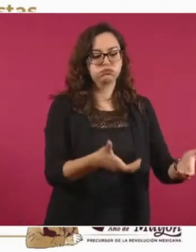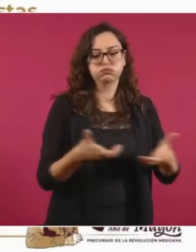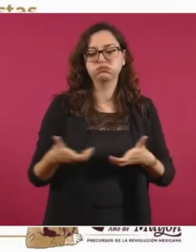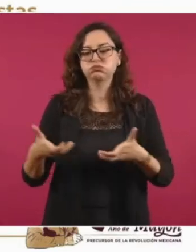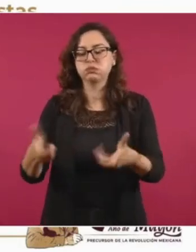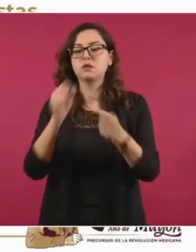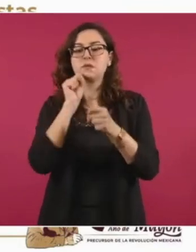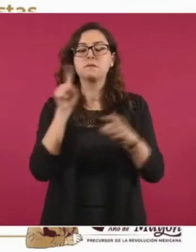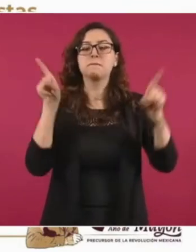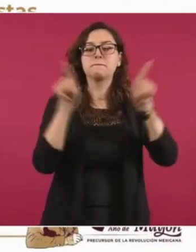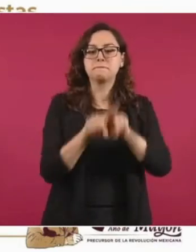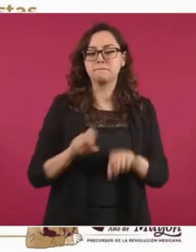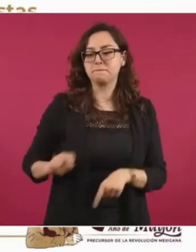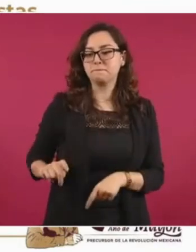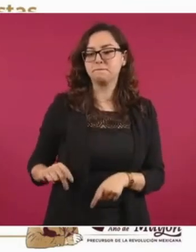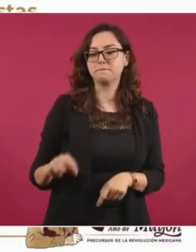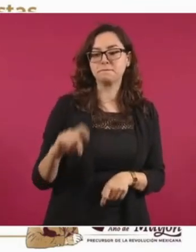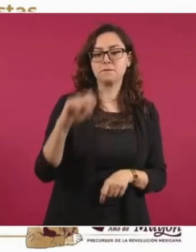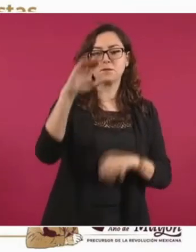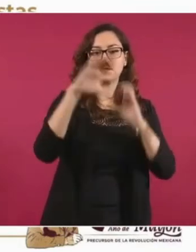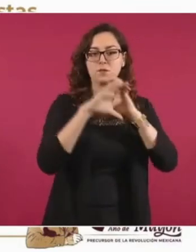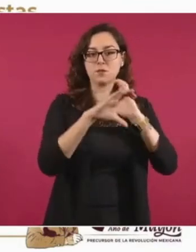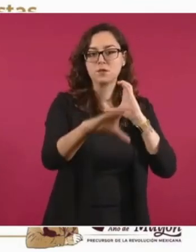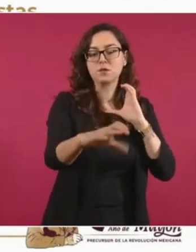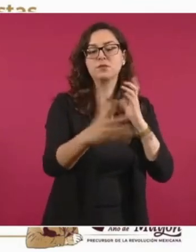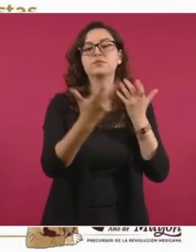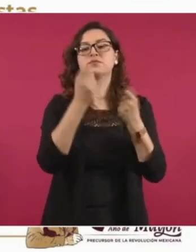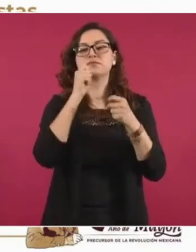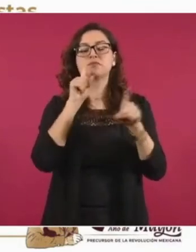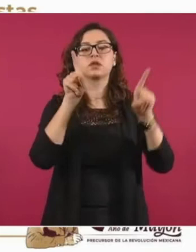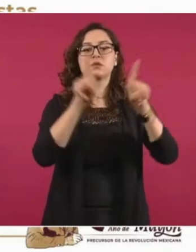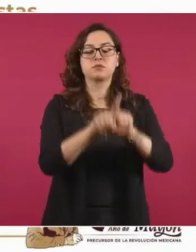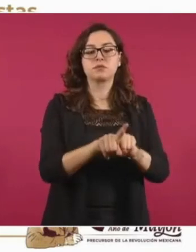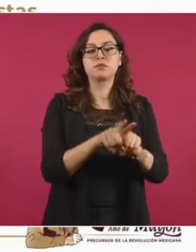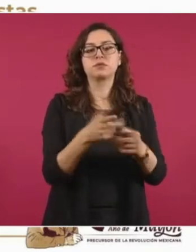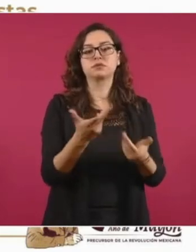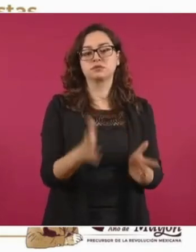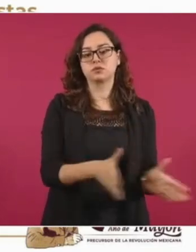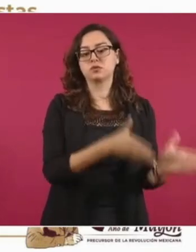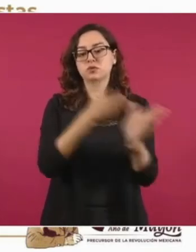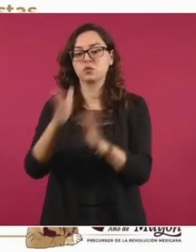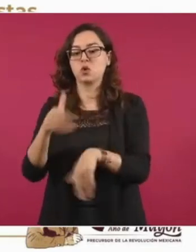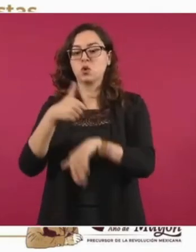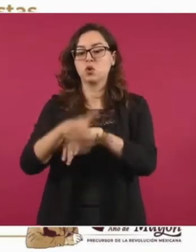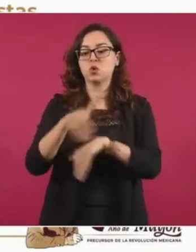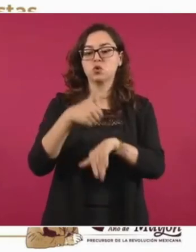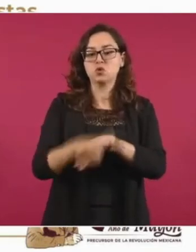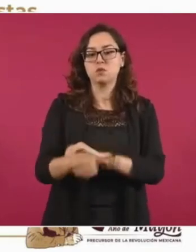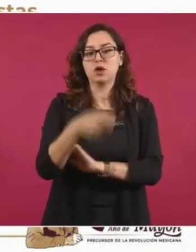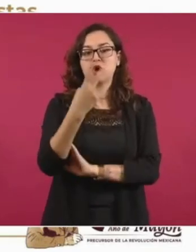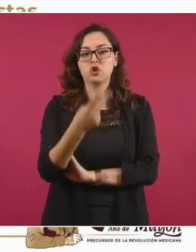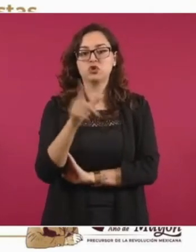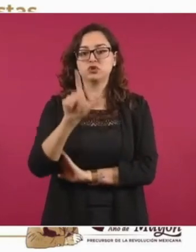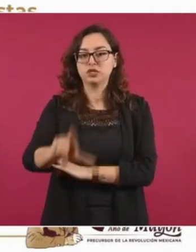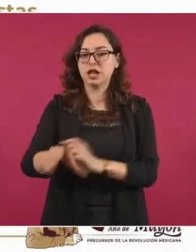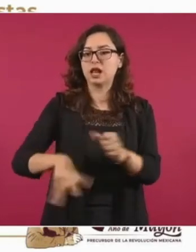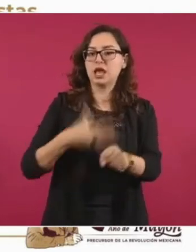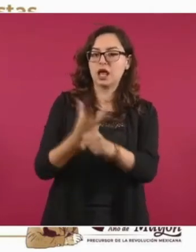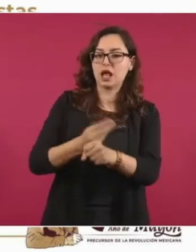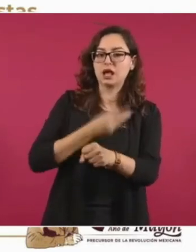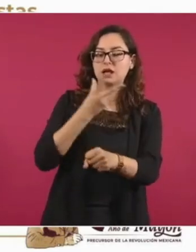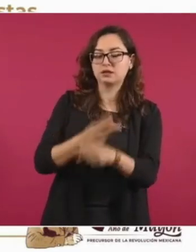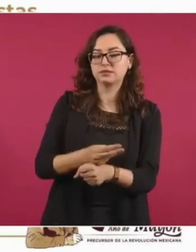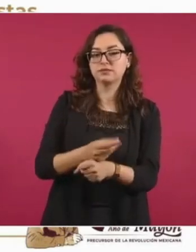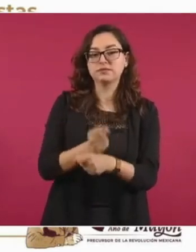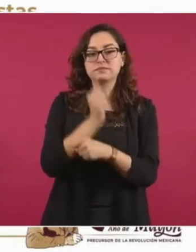plataformas, de ampliación de edificio terminal número 2 de DOL